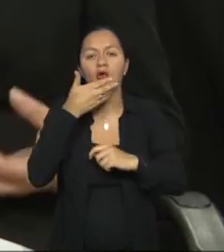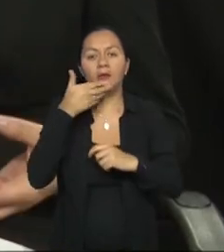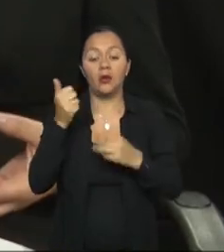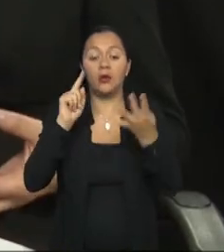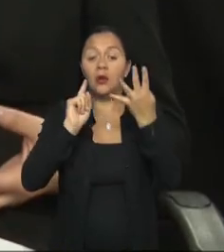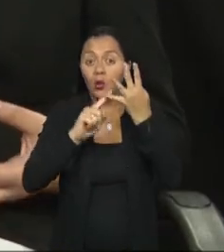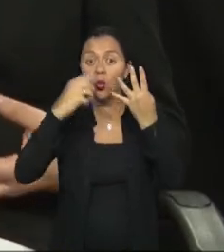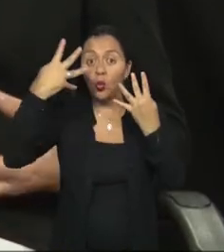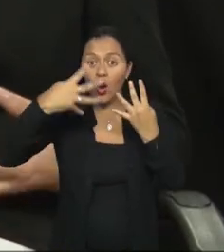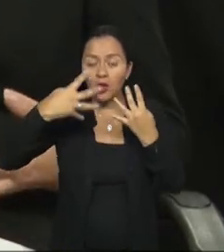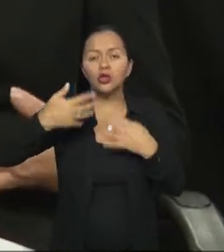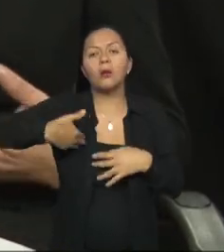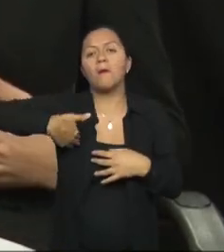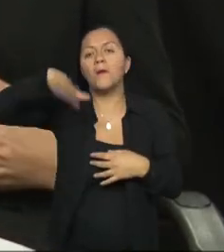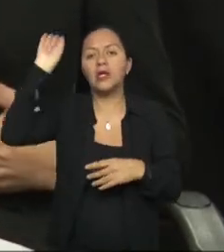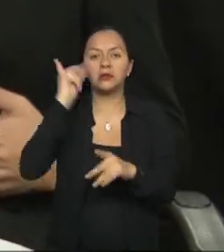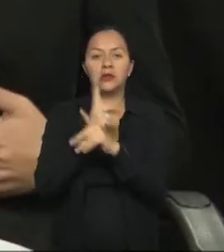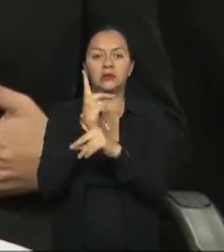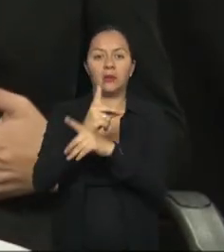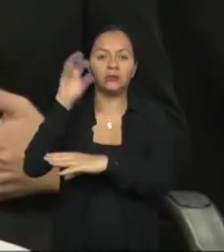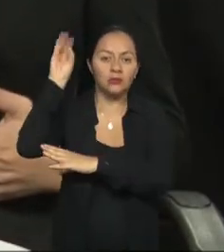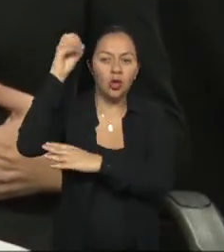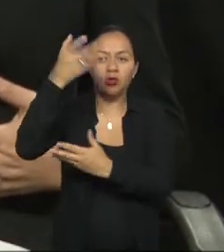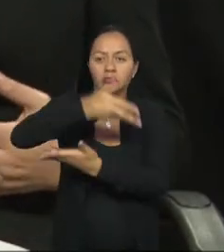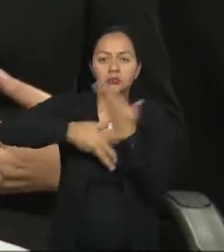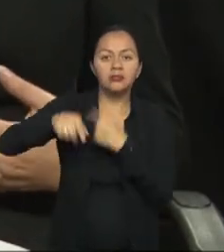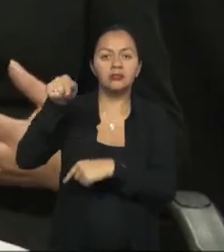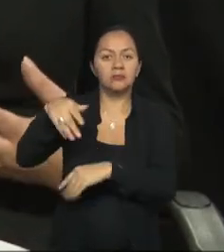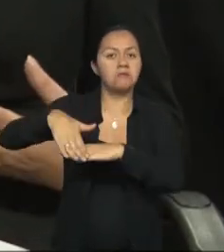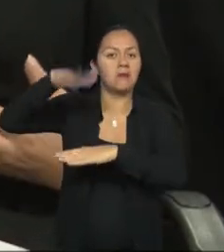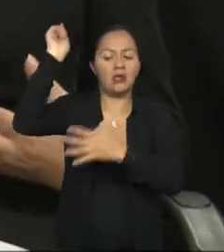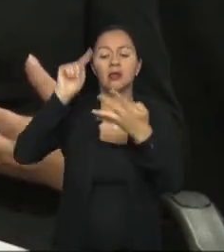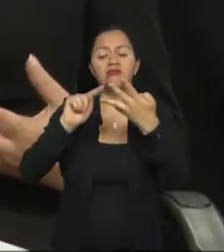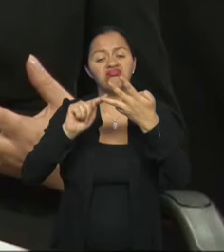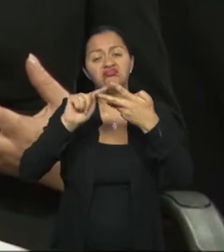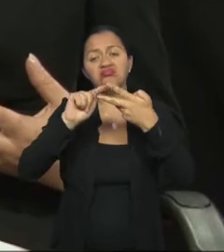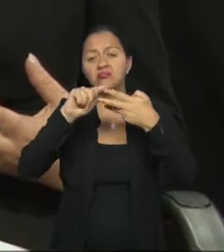los protagonistas, ¿no? Las personas con discapacidad.